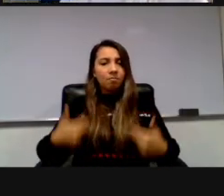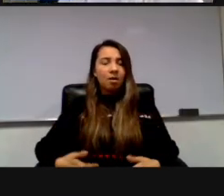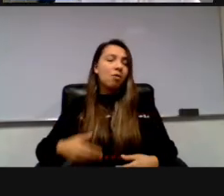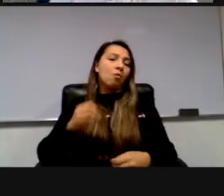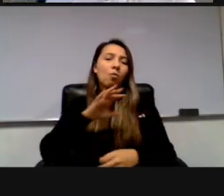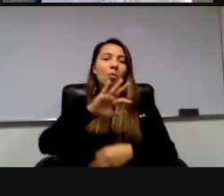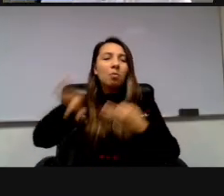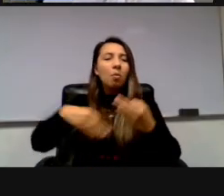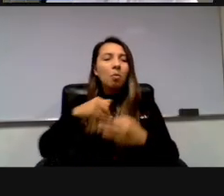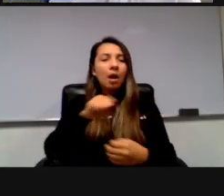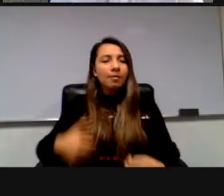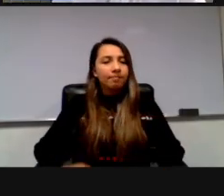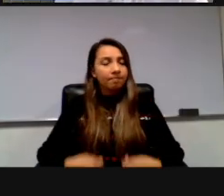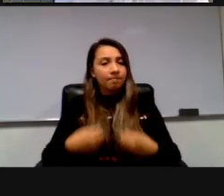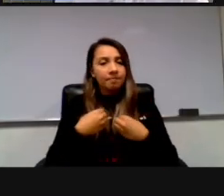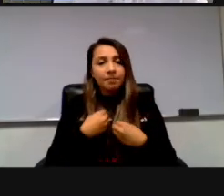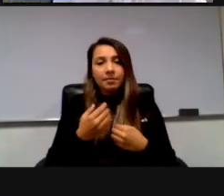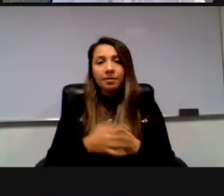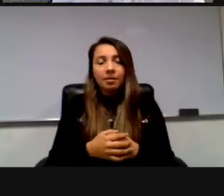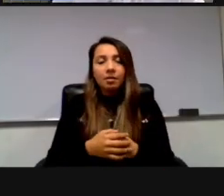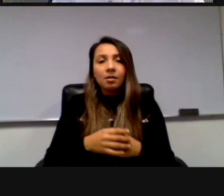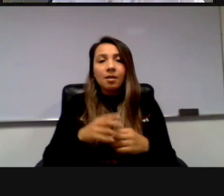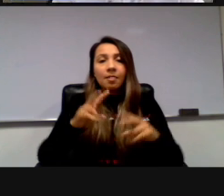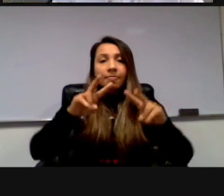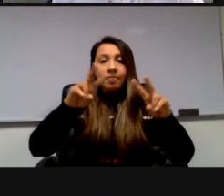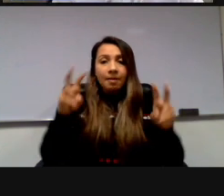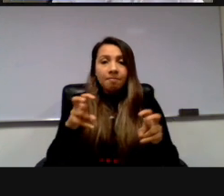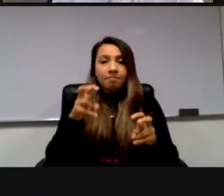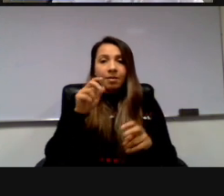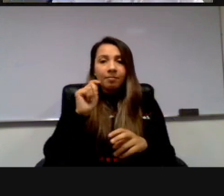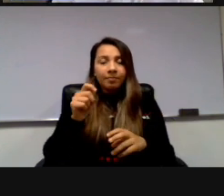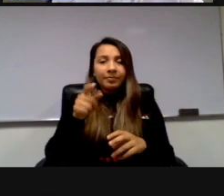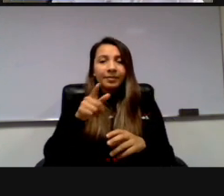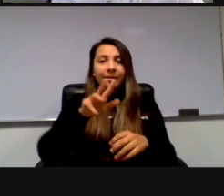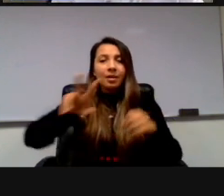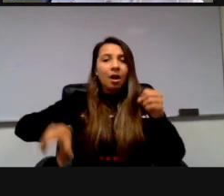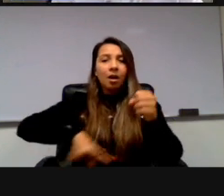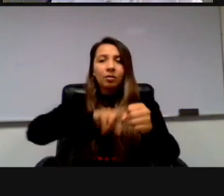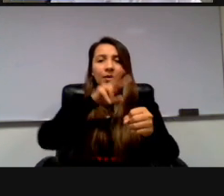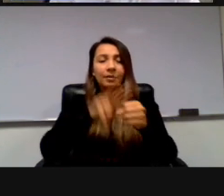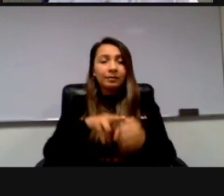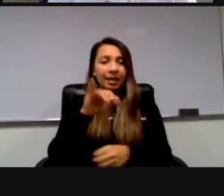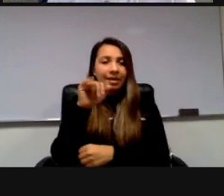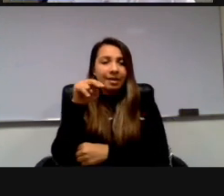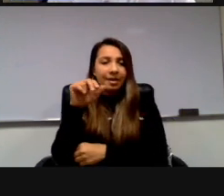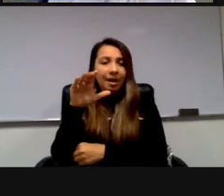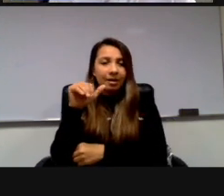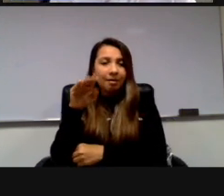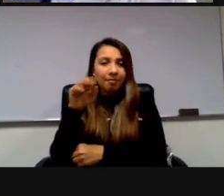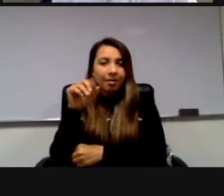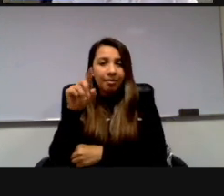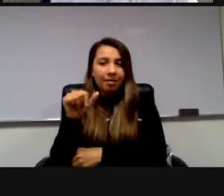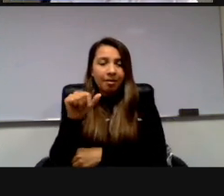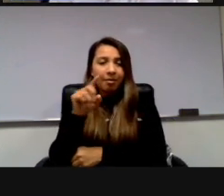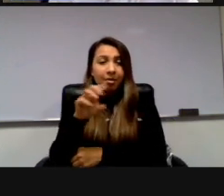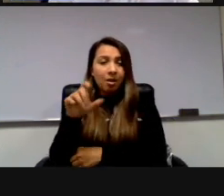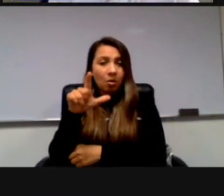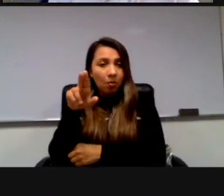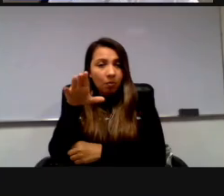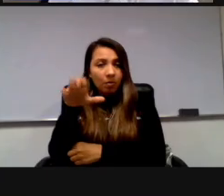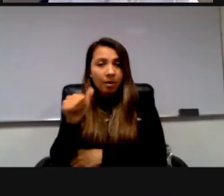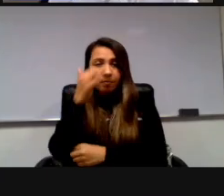bien, pues el título de la plática es La naturaleza inacabada de Luca, ¿no? Debo de decir que este